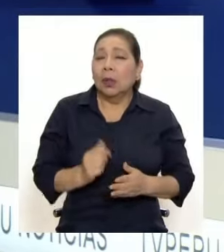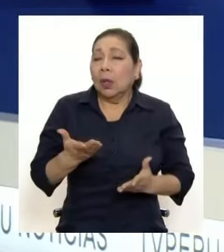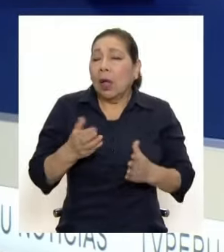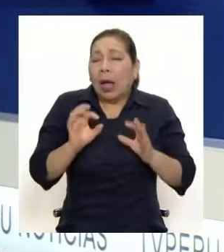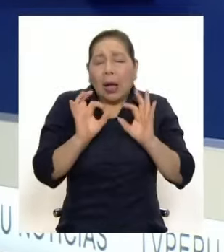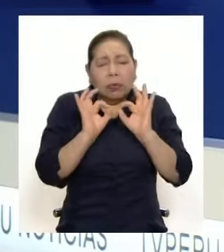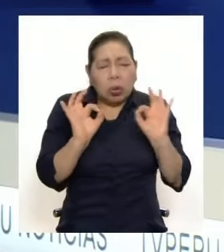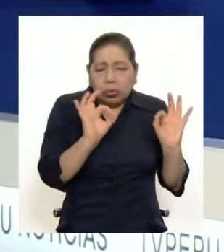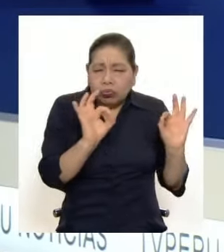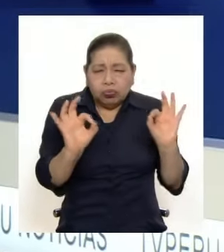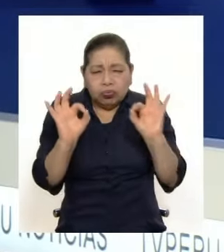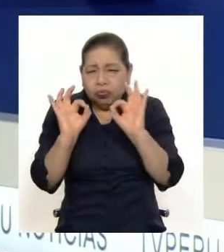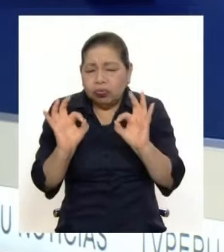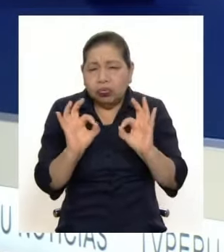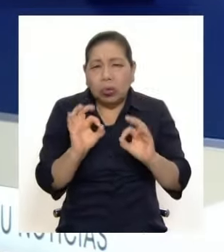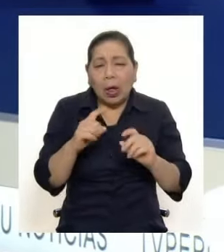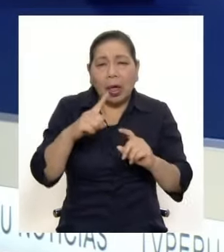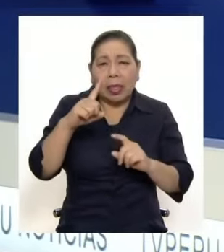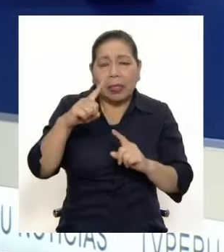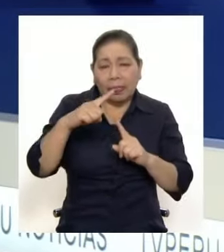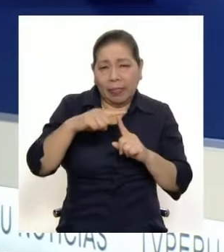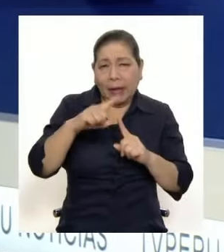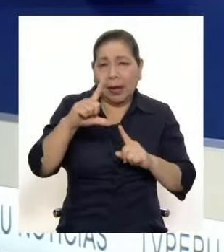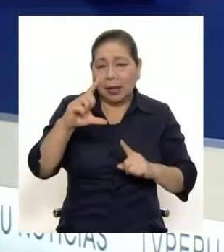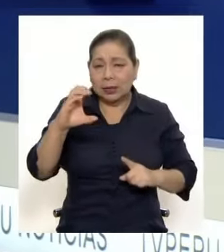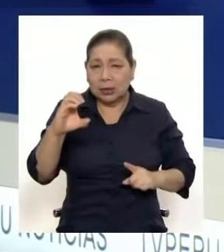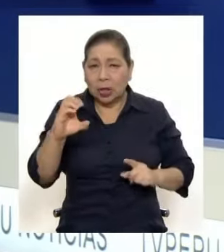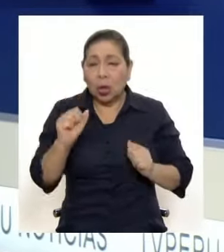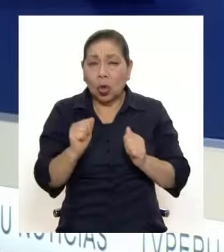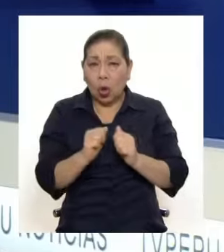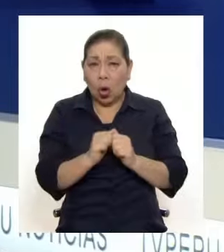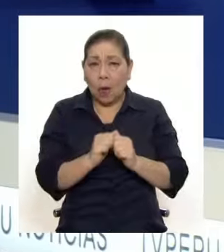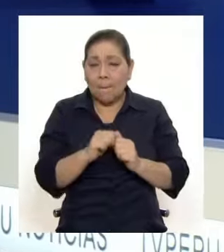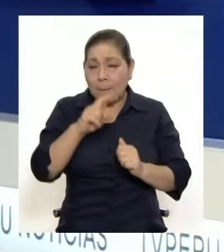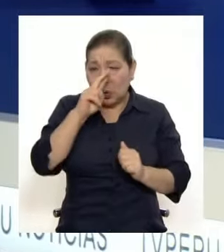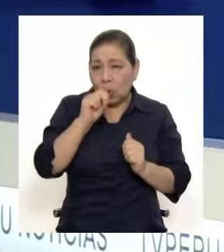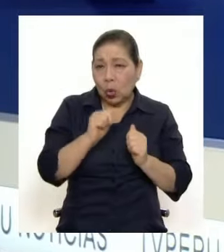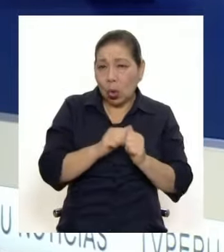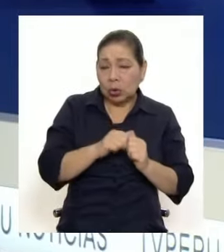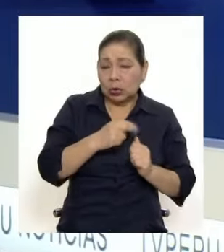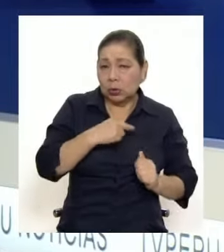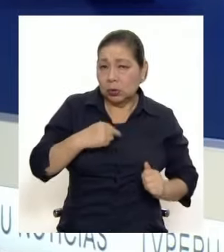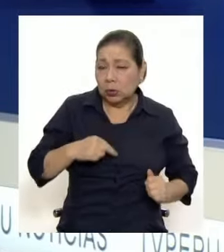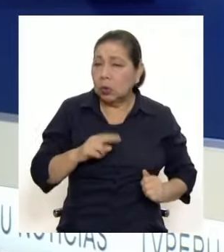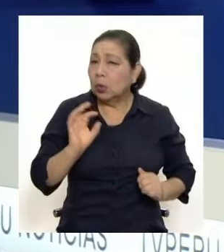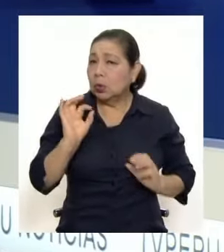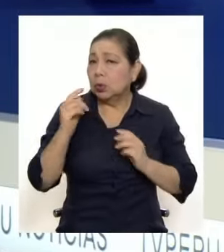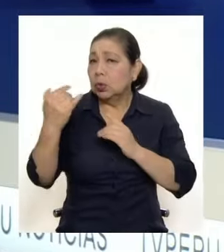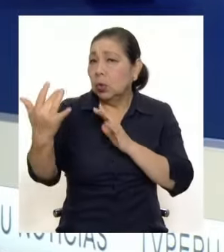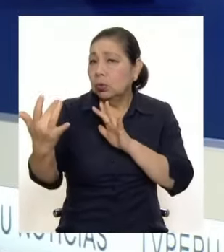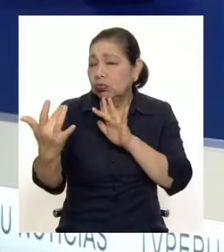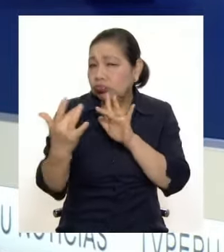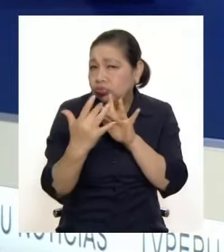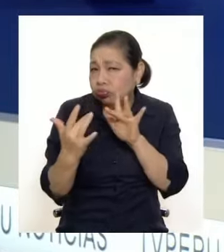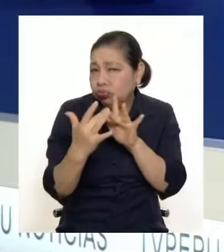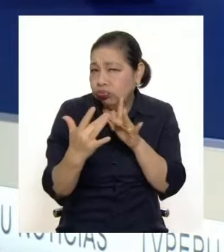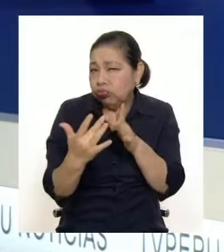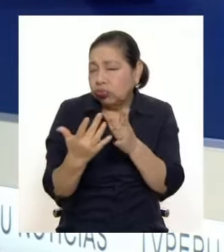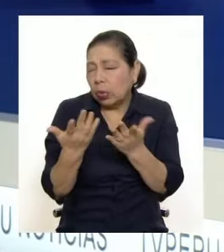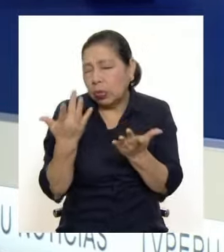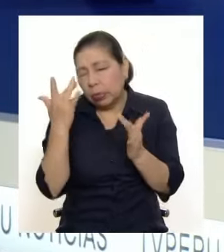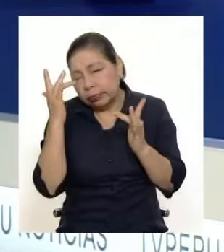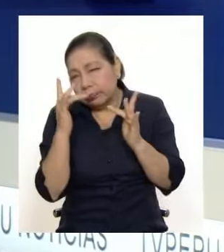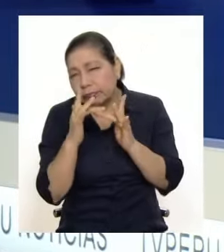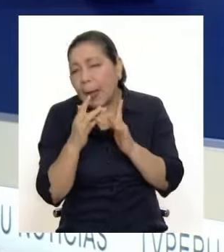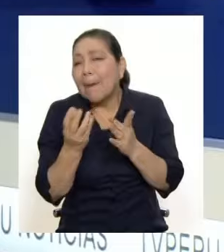perfeccionamiento del tratado de libre comercio con china entre China y Perú lo cual va a dar algunos eh algunas